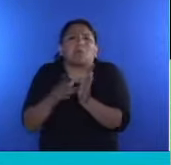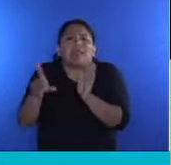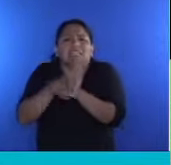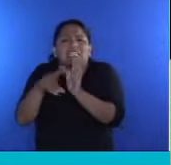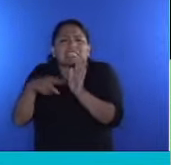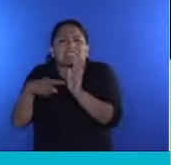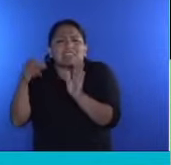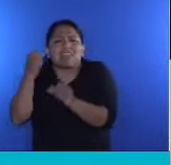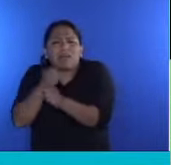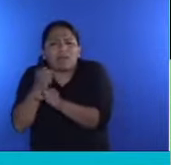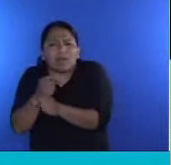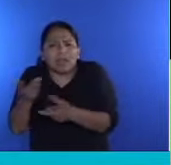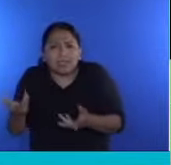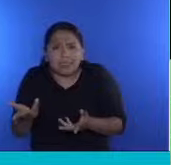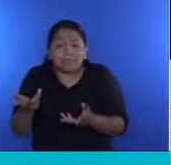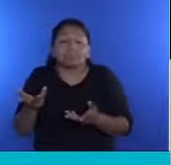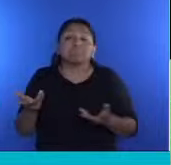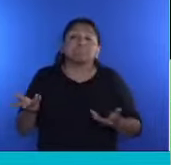suerte,